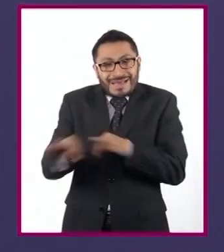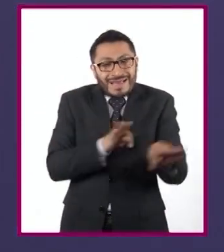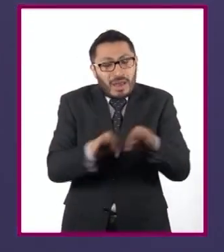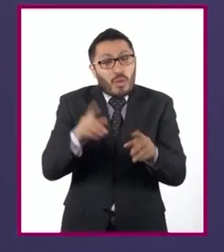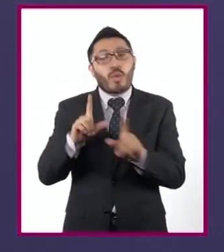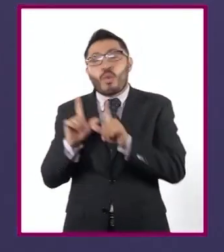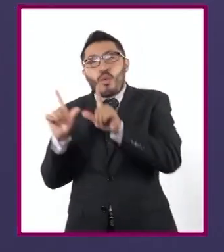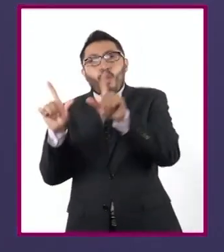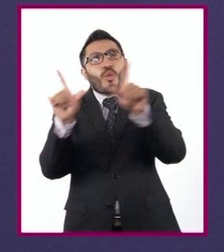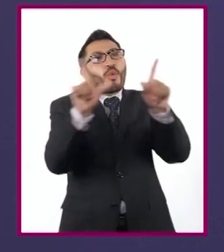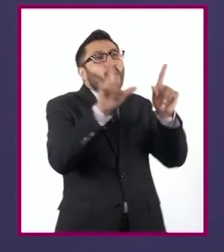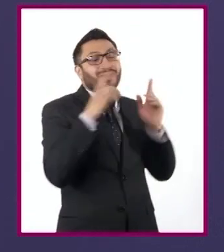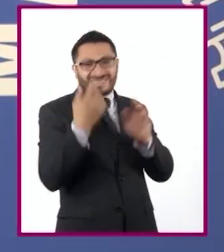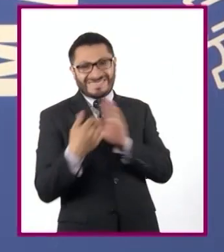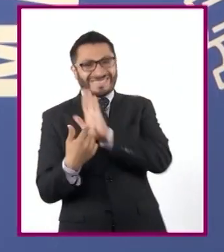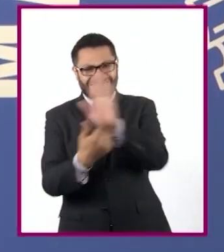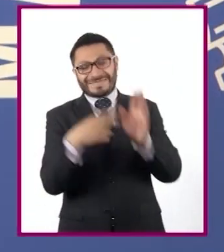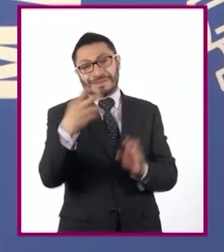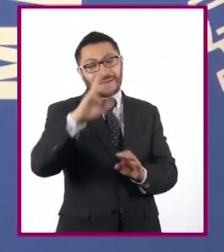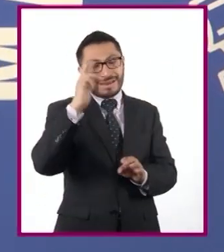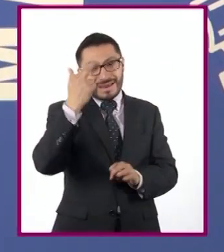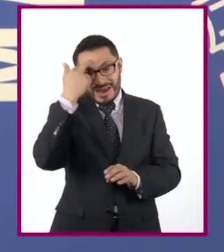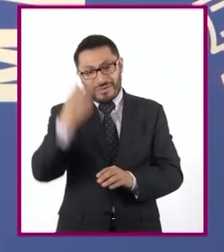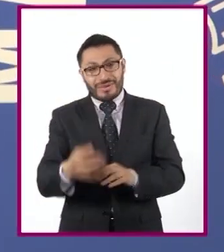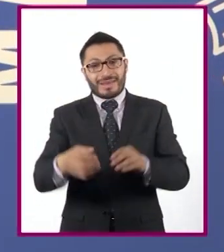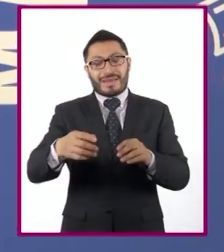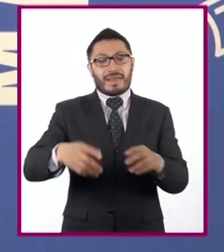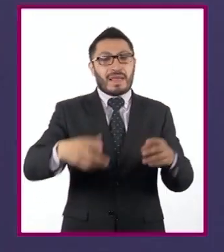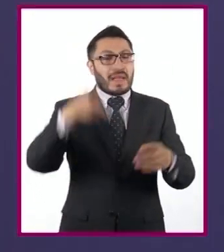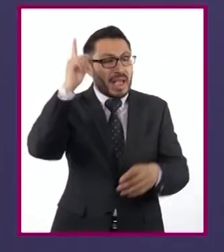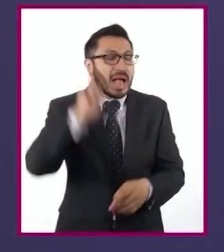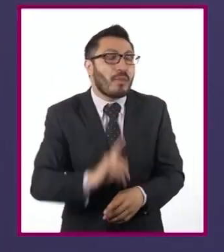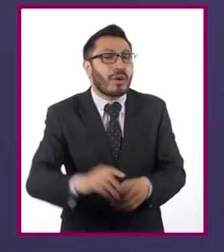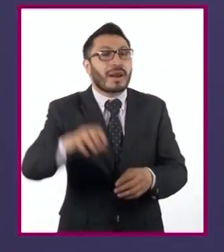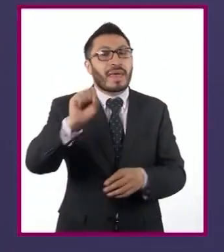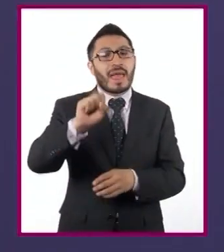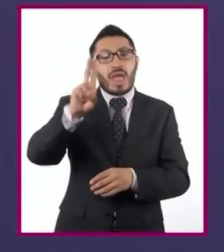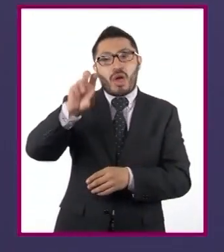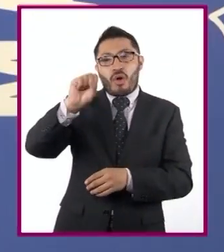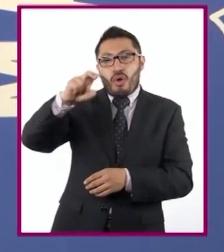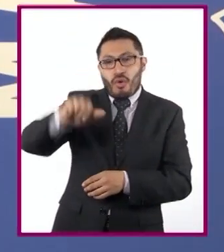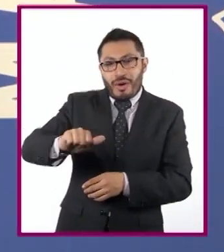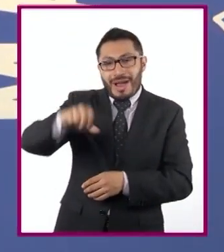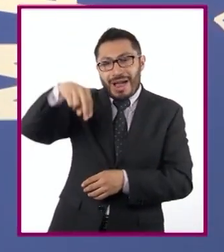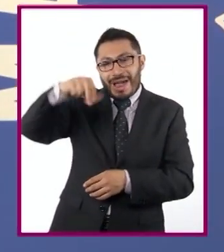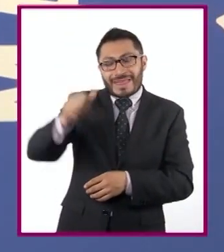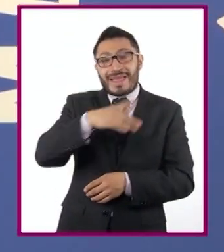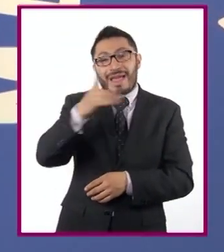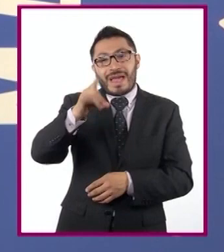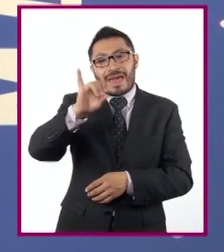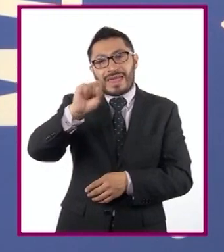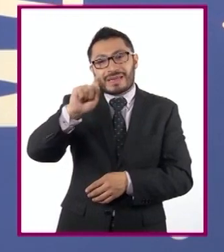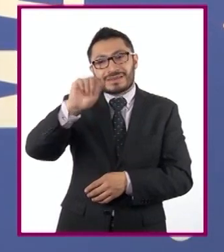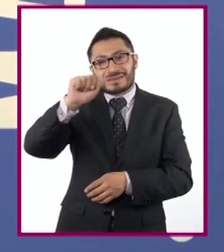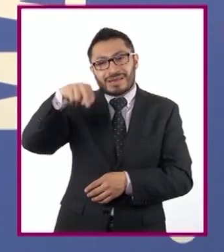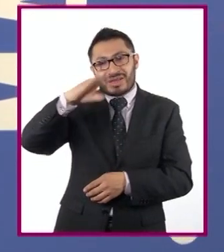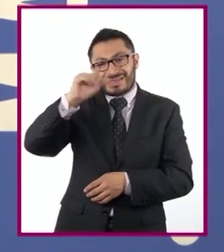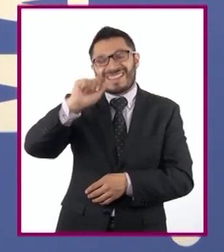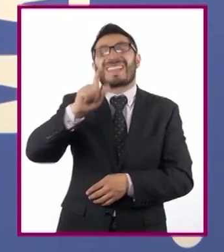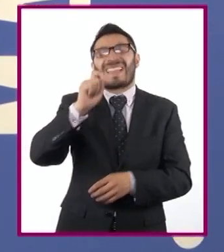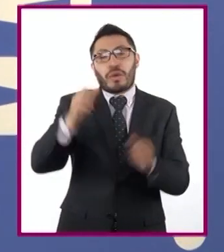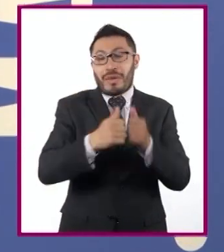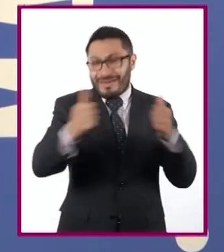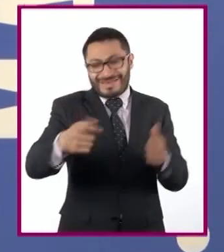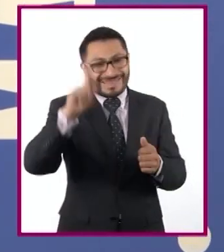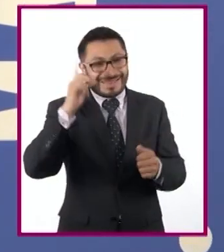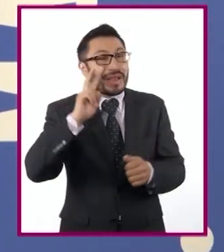publicidad. ¿Recuerdan al personaje de Susana Distancia? Estoy segura de que sí. Veamos algunos de